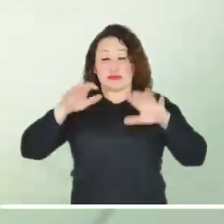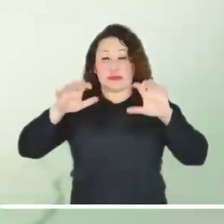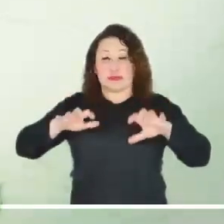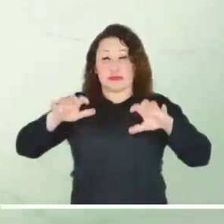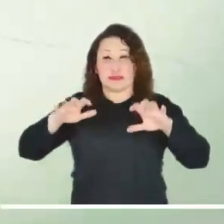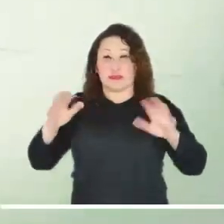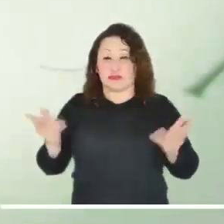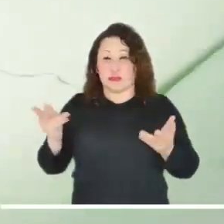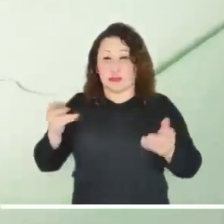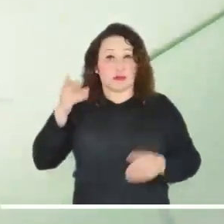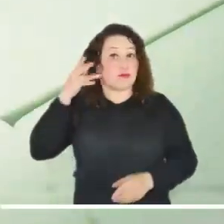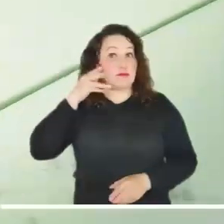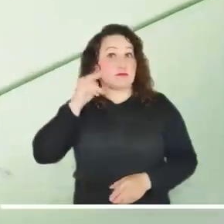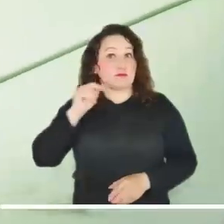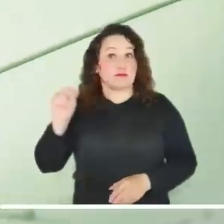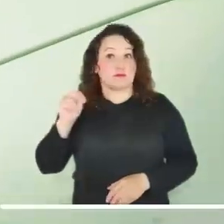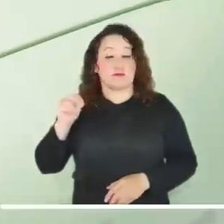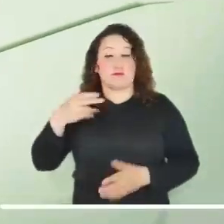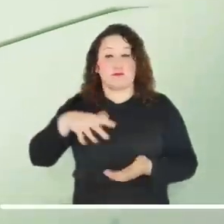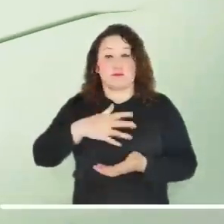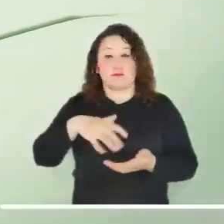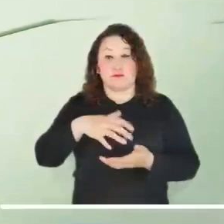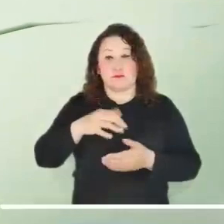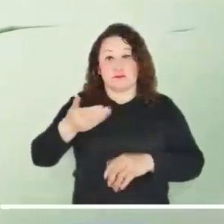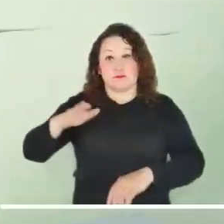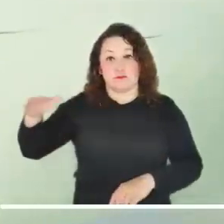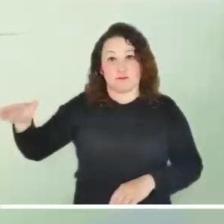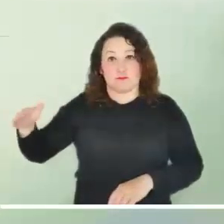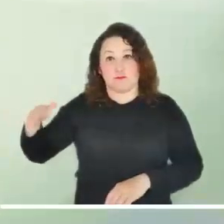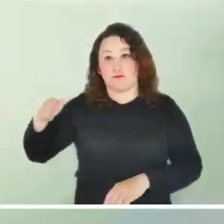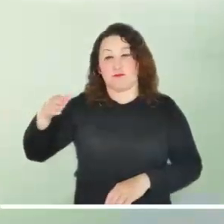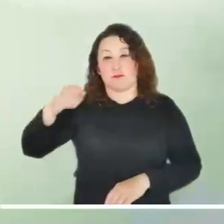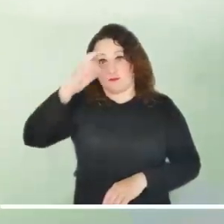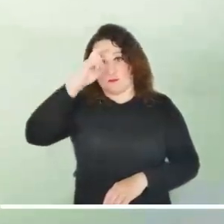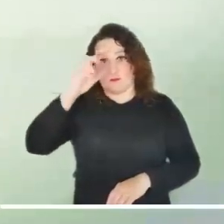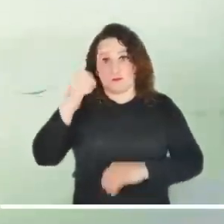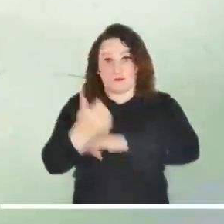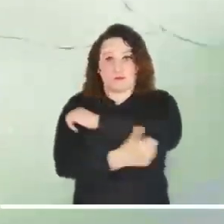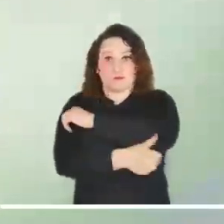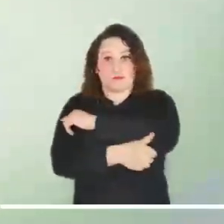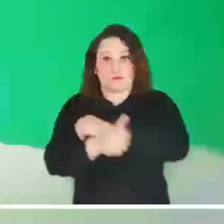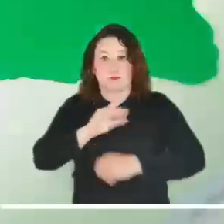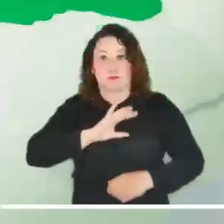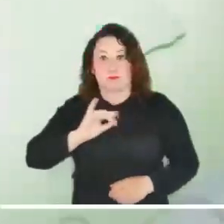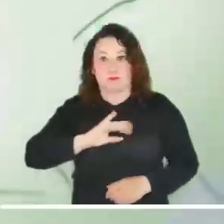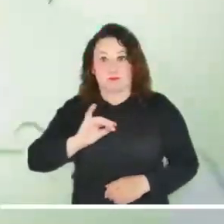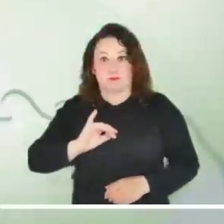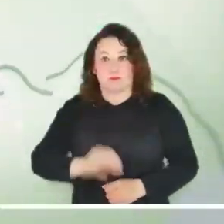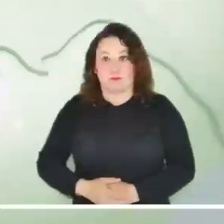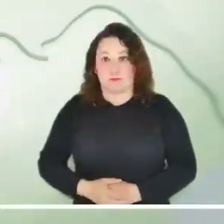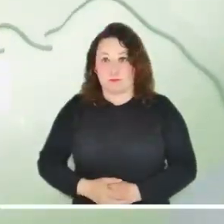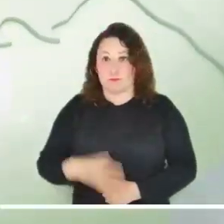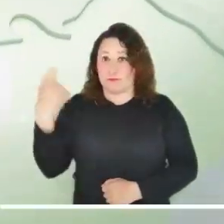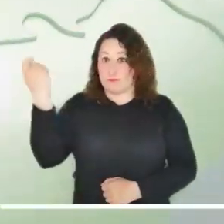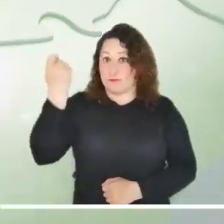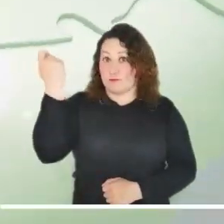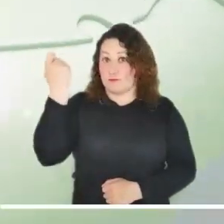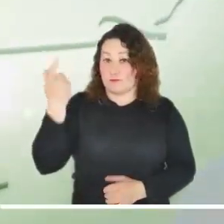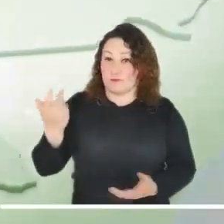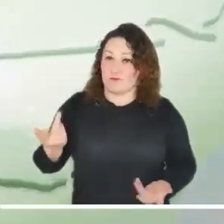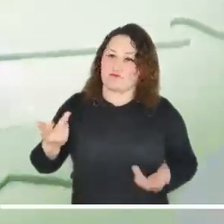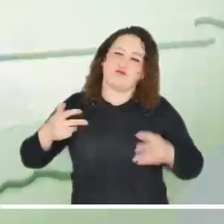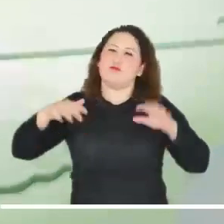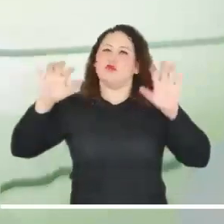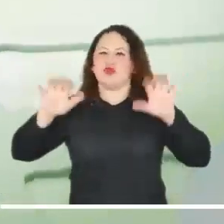la influencia de algunas lluvias en norte de Santander, Santander, Antioquia, norte de Boyacá y Caldas. En